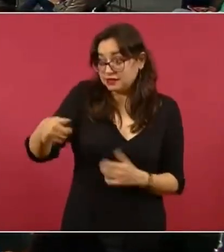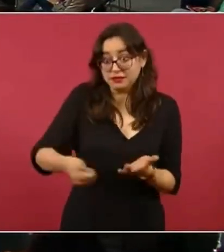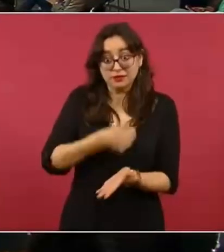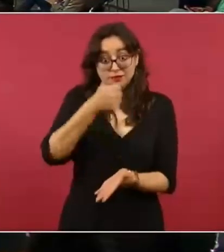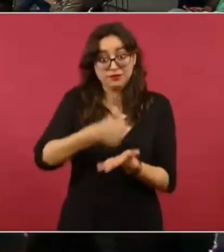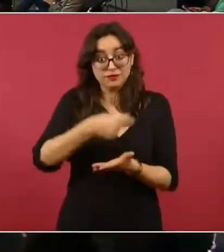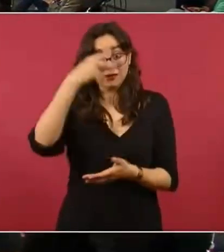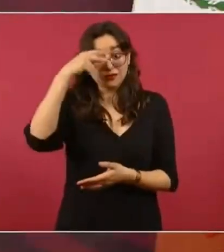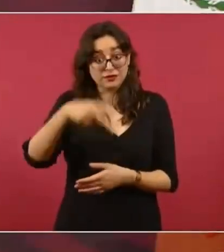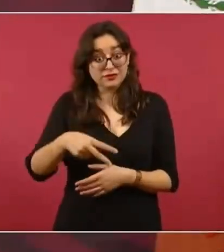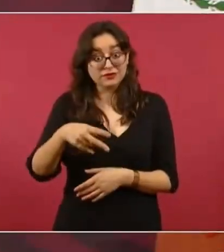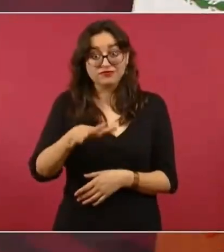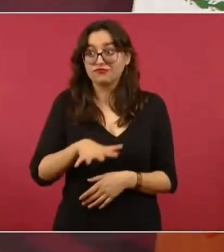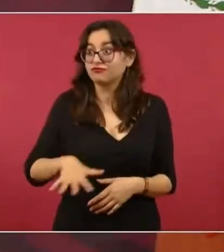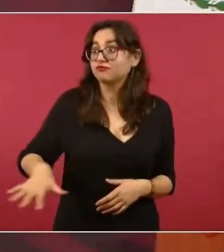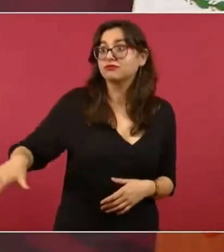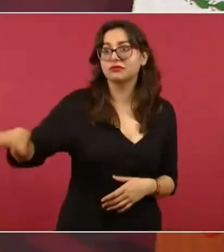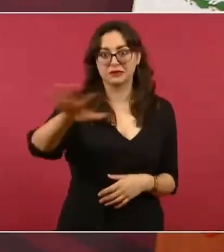ahora lo voy a recordar,